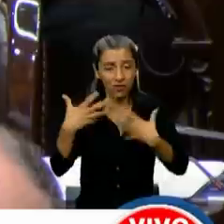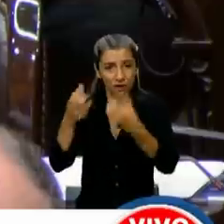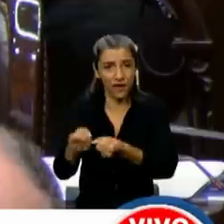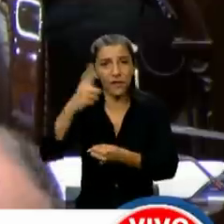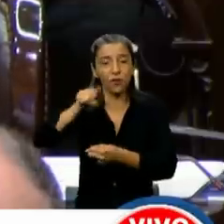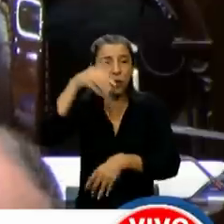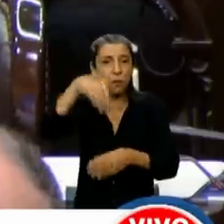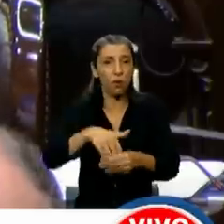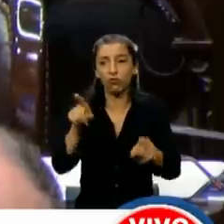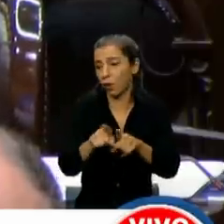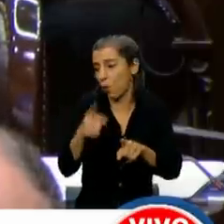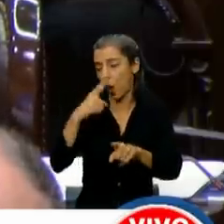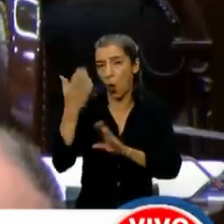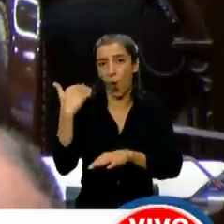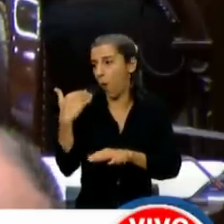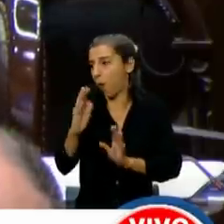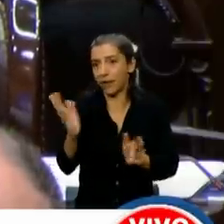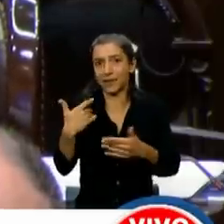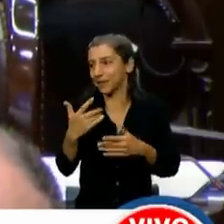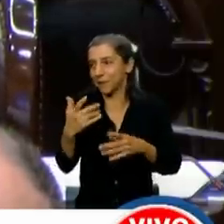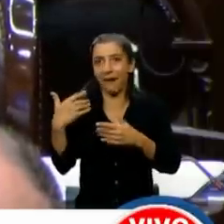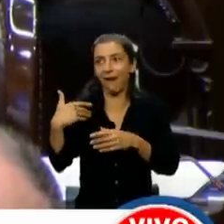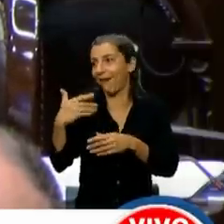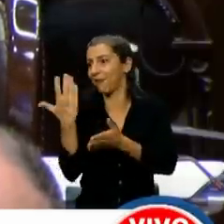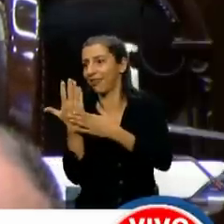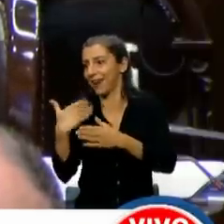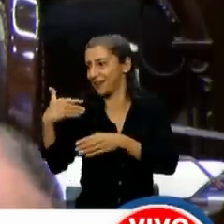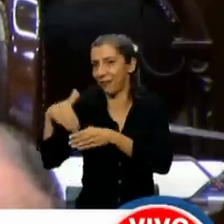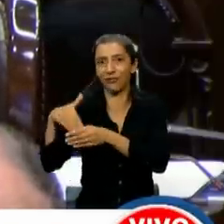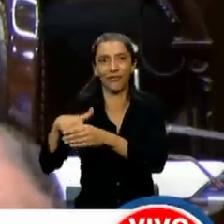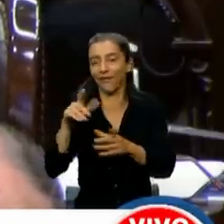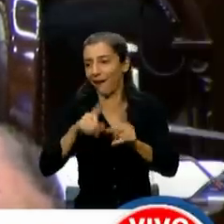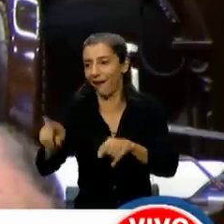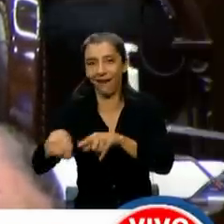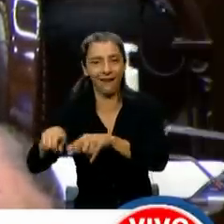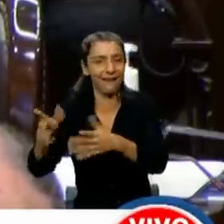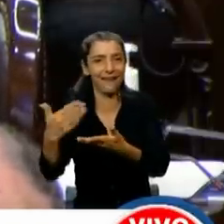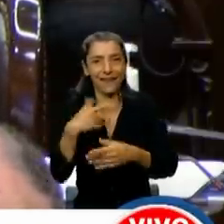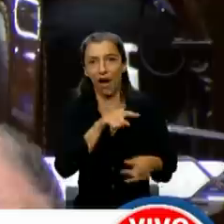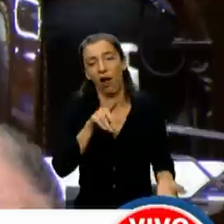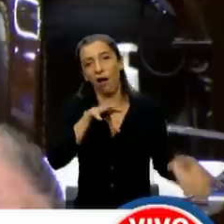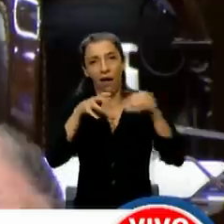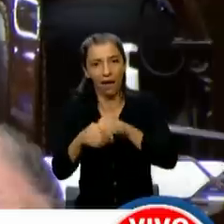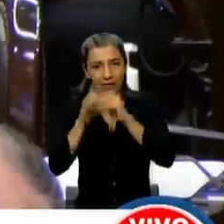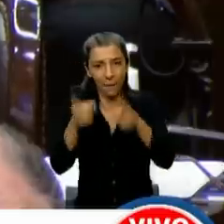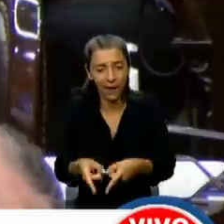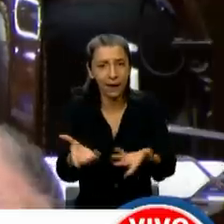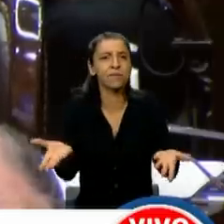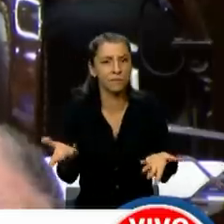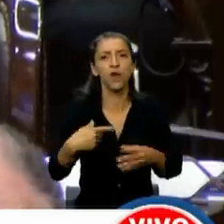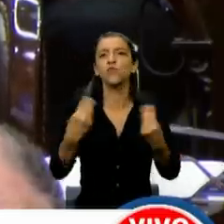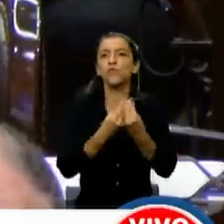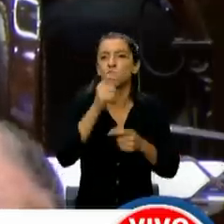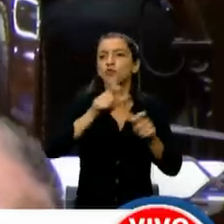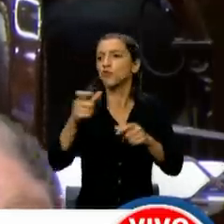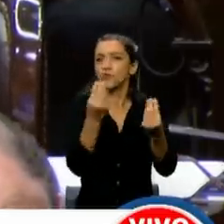exactamente igual que la ultraderecha y la verdad que me pregunto porque muchas de mis compañeras colegas mujeres que durante estos